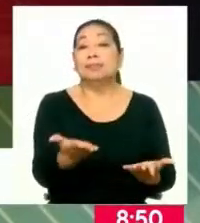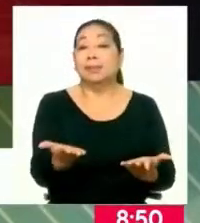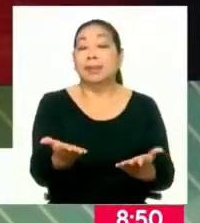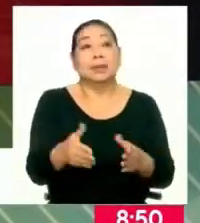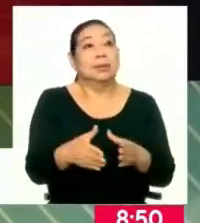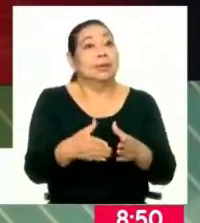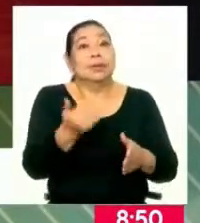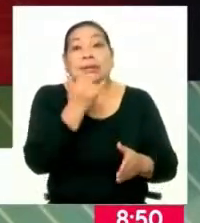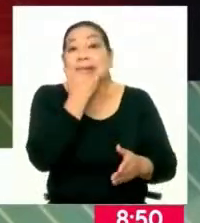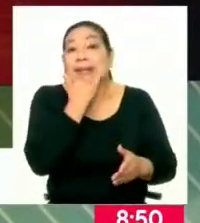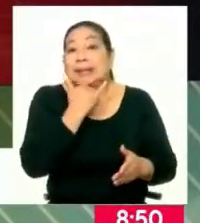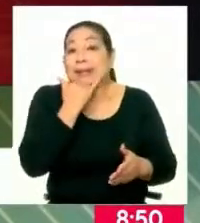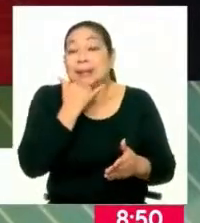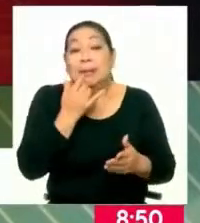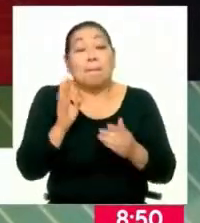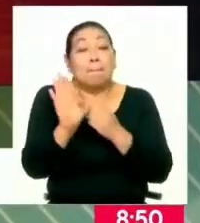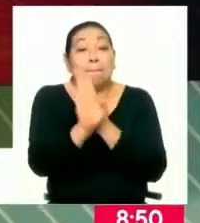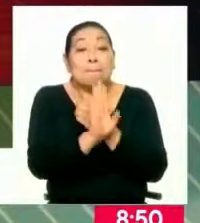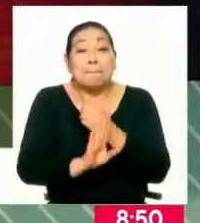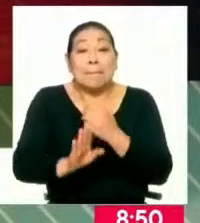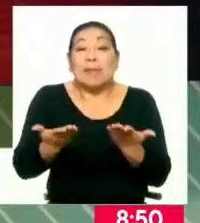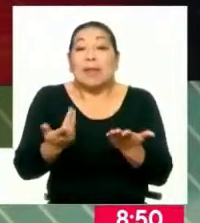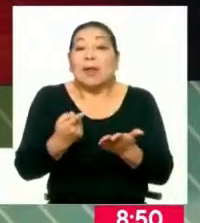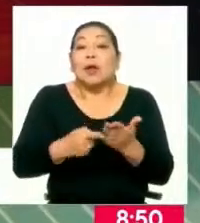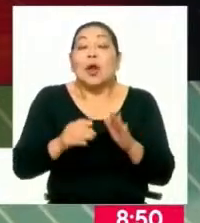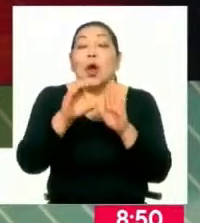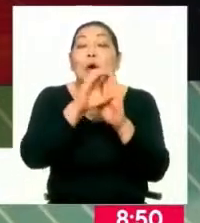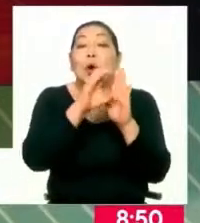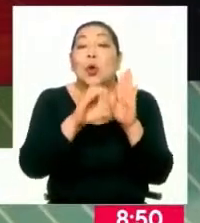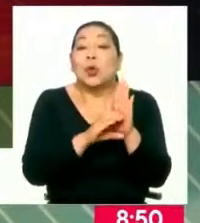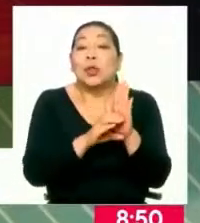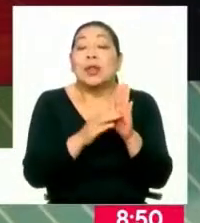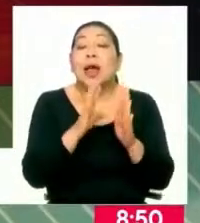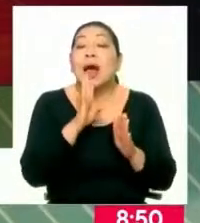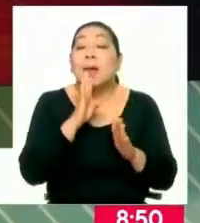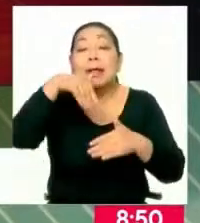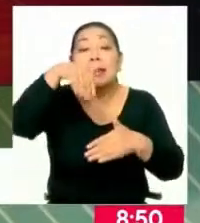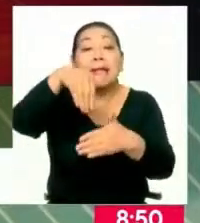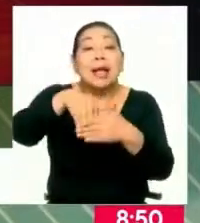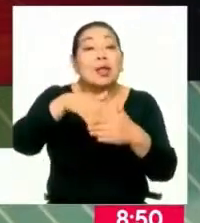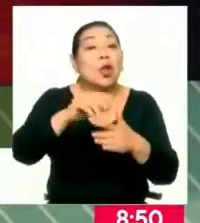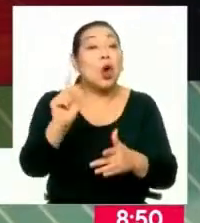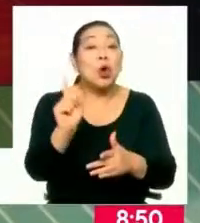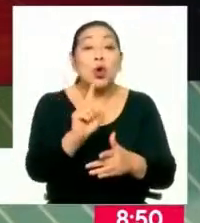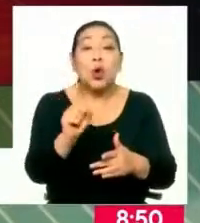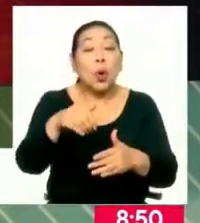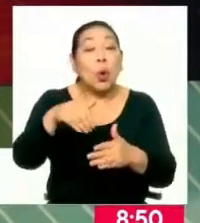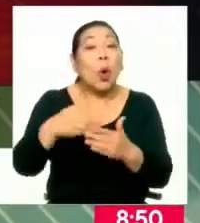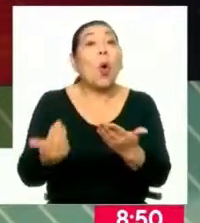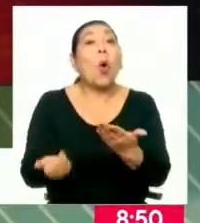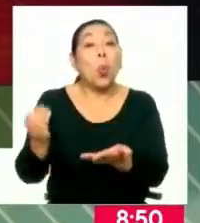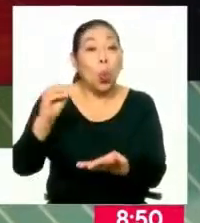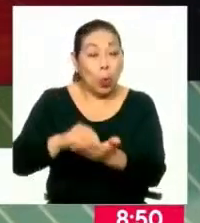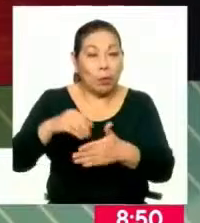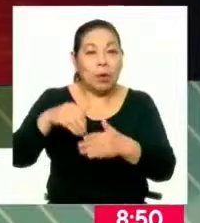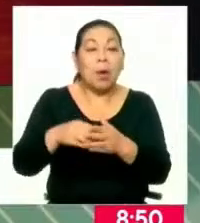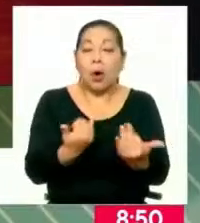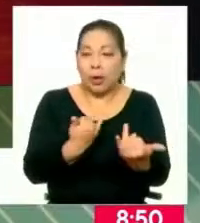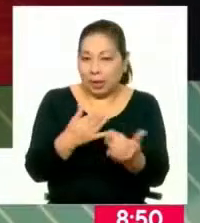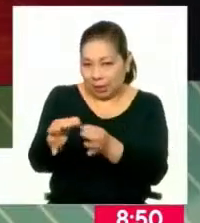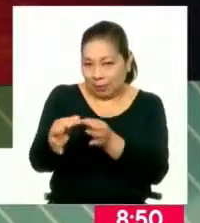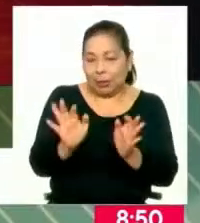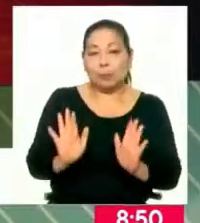un tremendo error en ampararse en que la Constitución solamente habla de elecciones y no convocar elecciones generales. Y te lo explico por